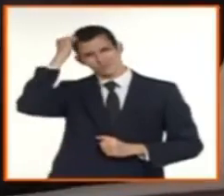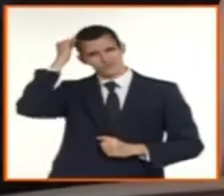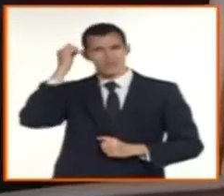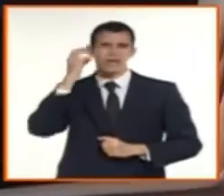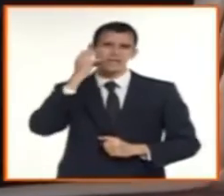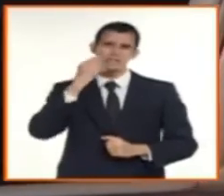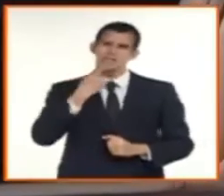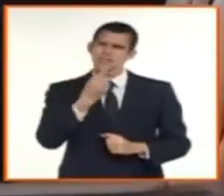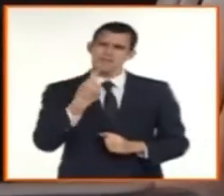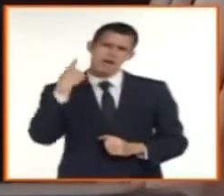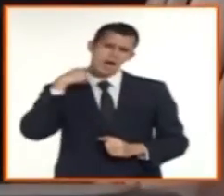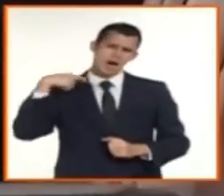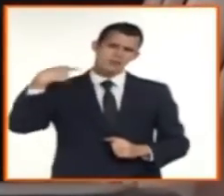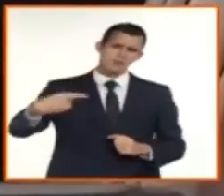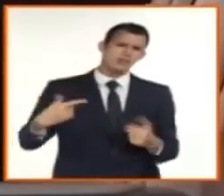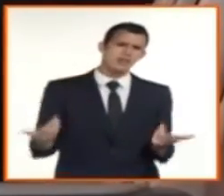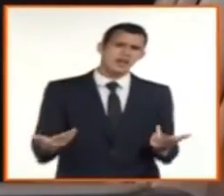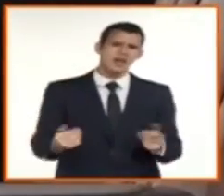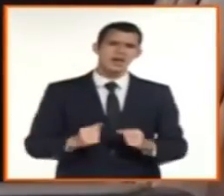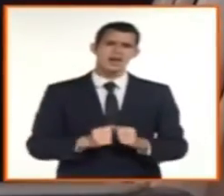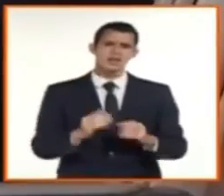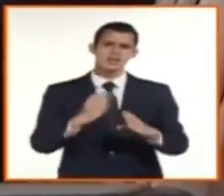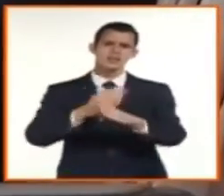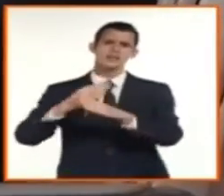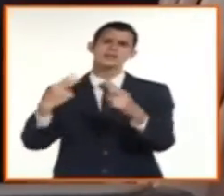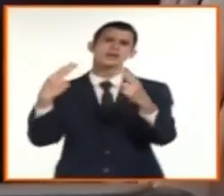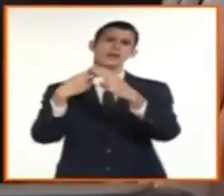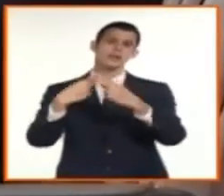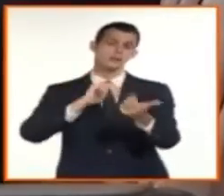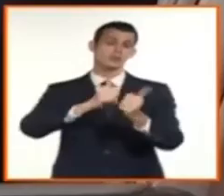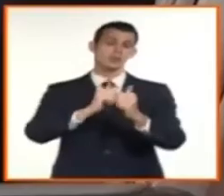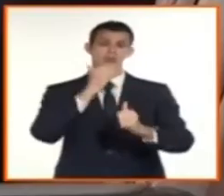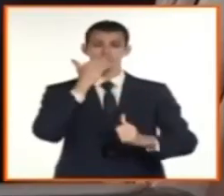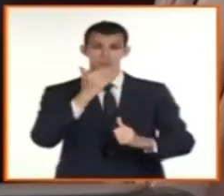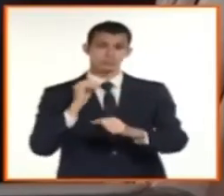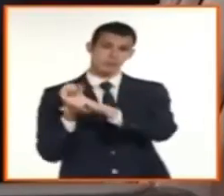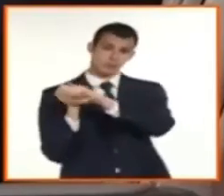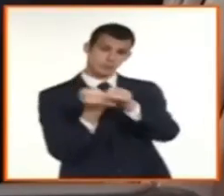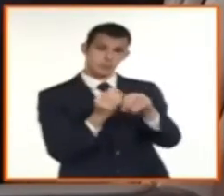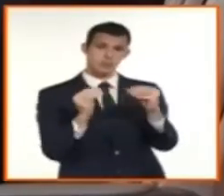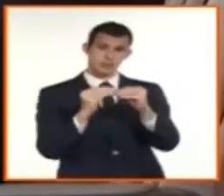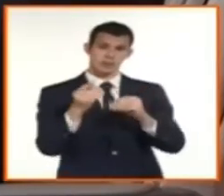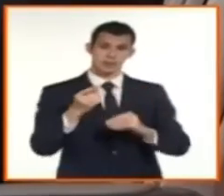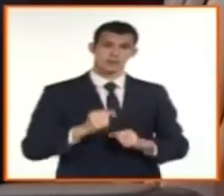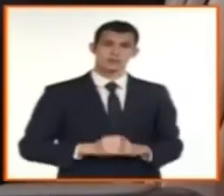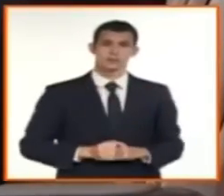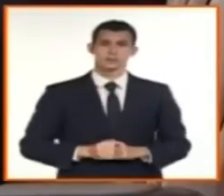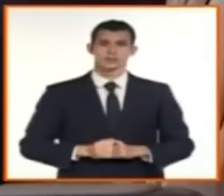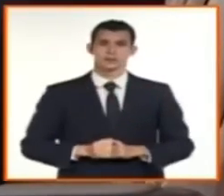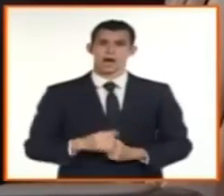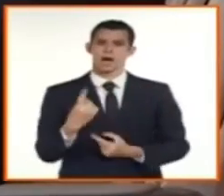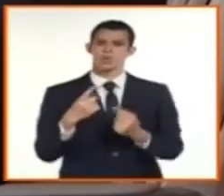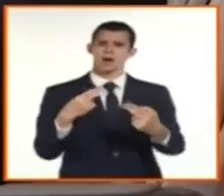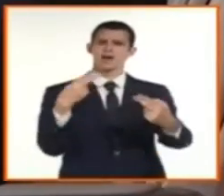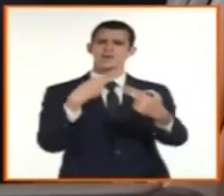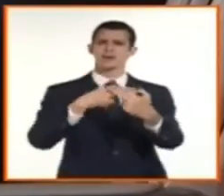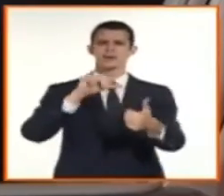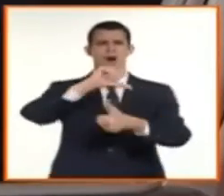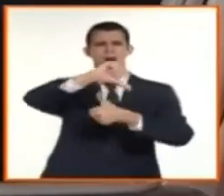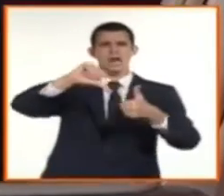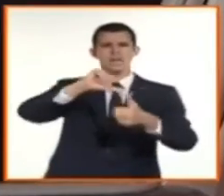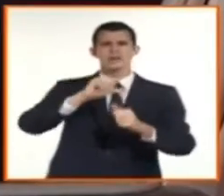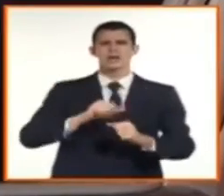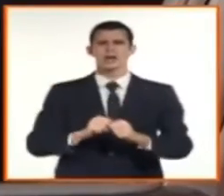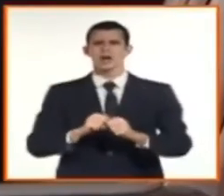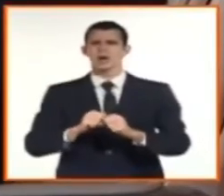de serie del caribe juegos centroamericanos juegos panamericanos qué posibilidades hay de volvernos a reintegrar a la serie